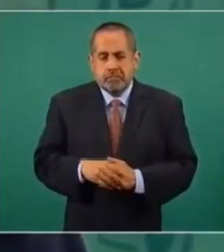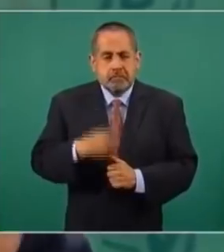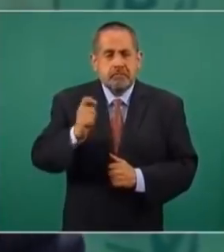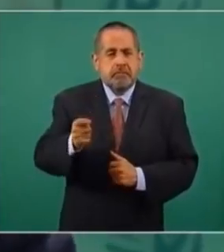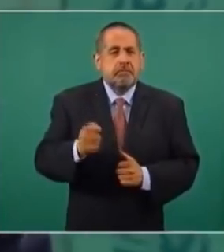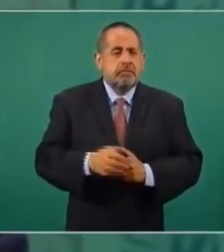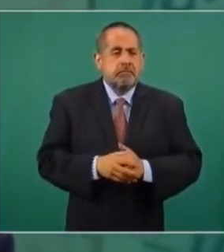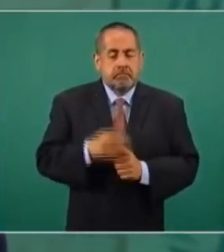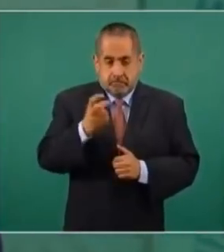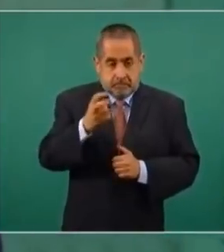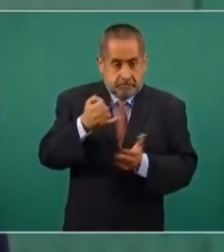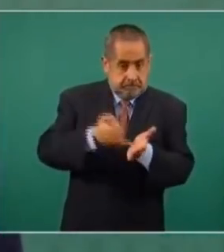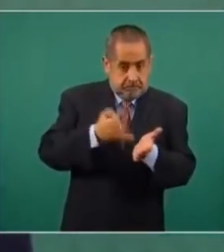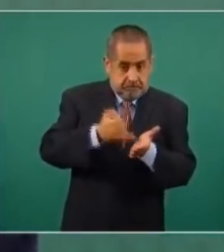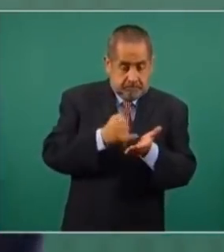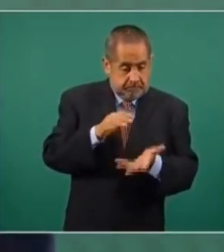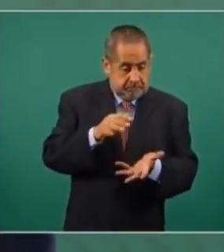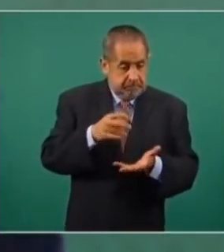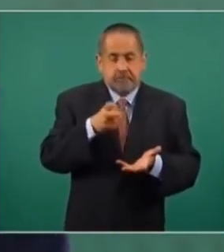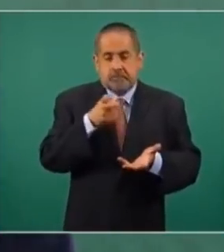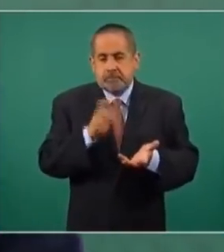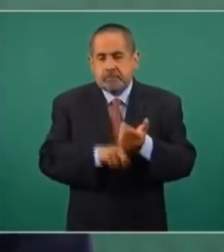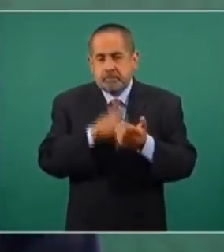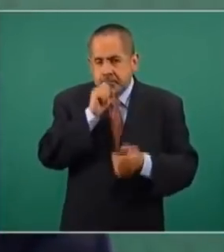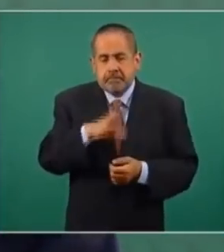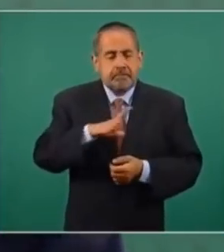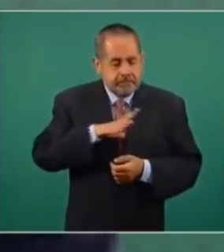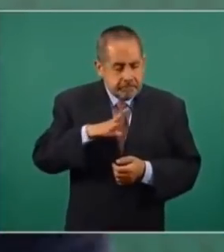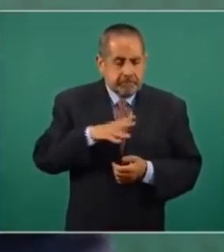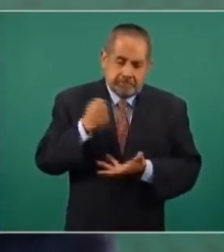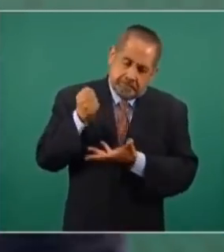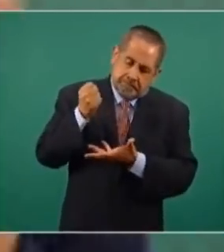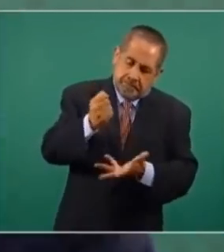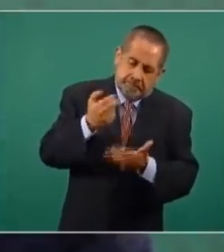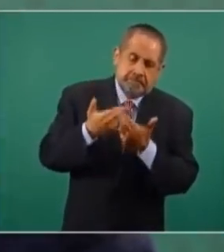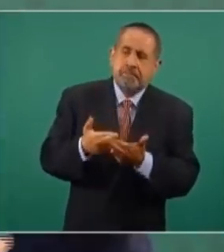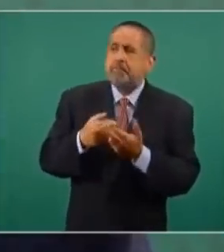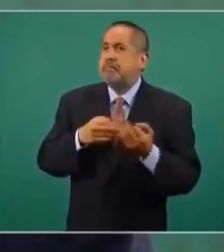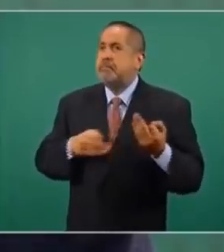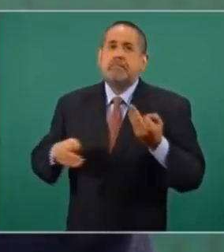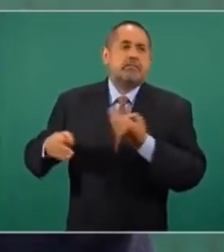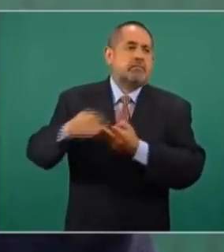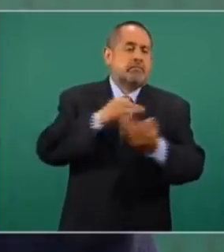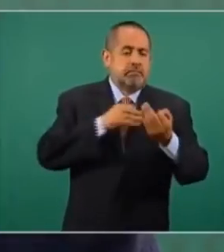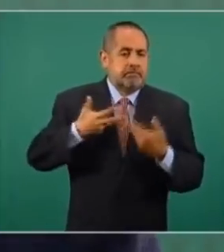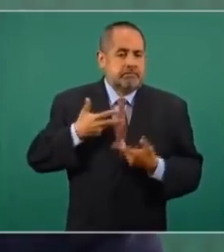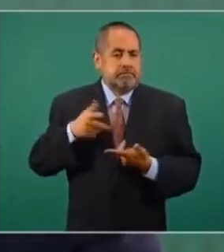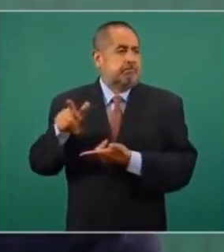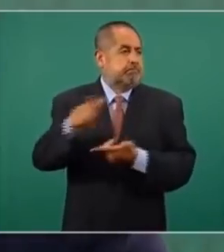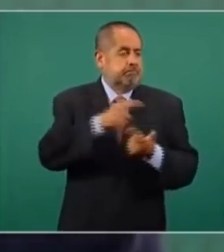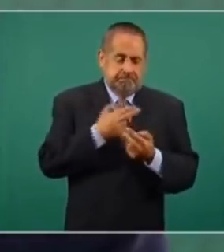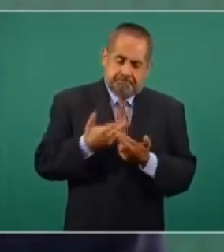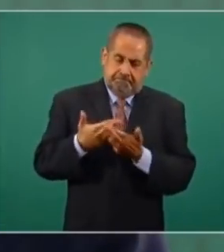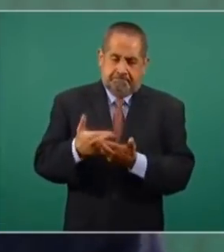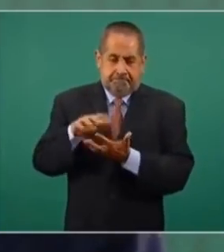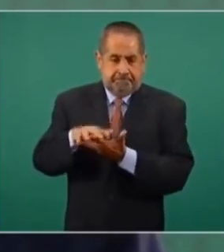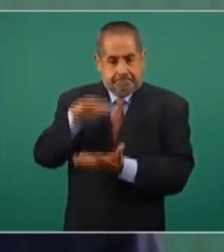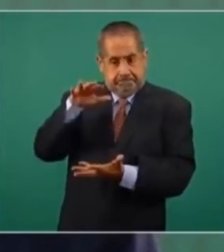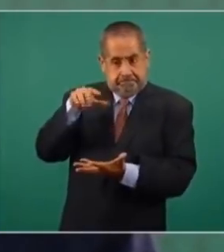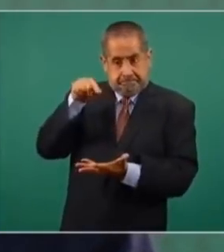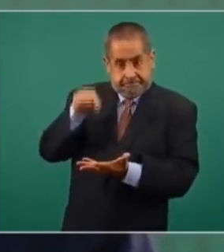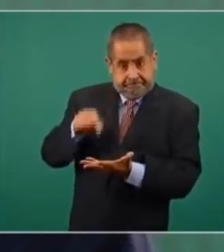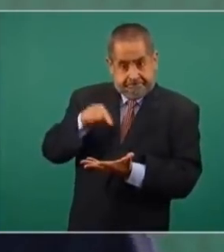Entonces, de esos impuestos es que se tiene presupuesto, que es dinero de todos. Y con ese